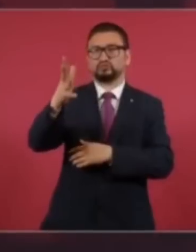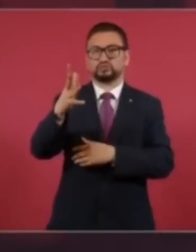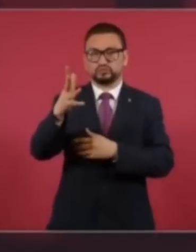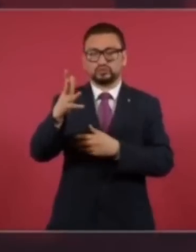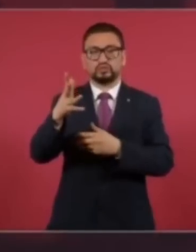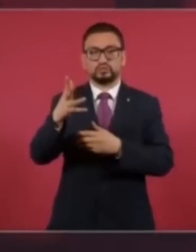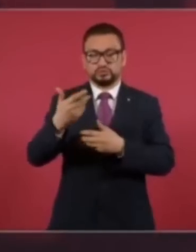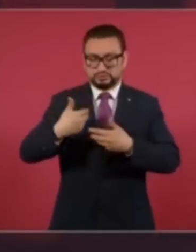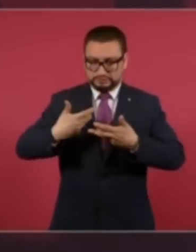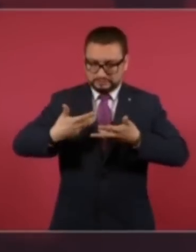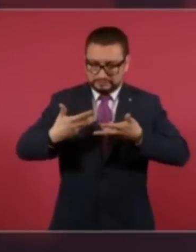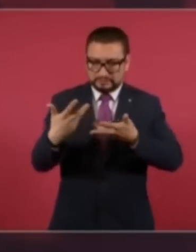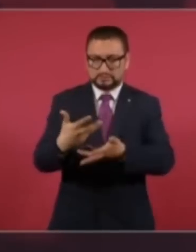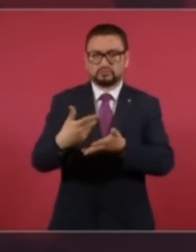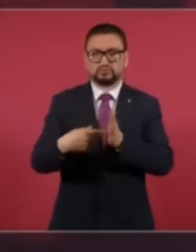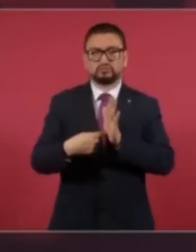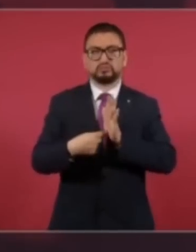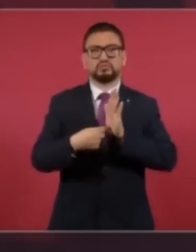demostrar